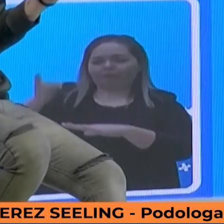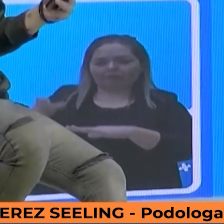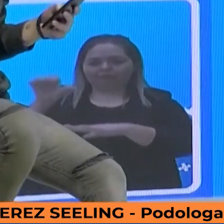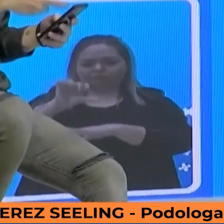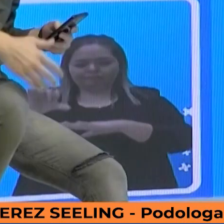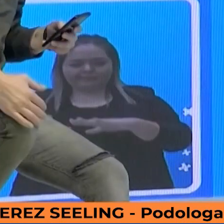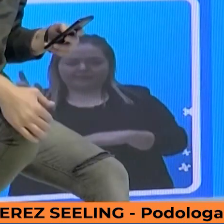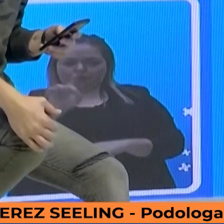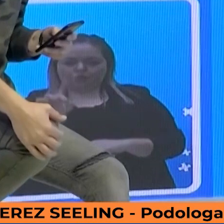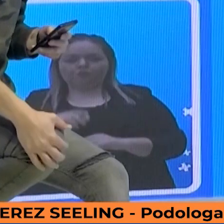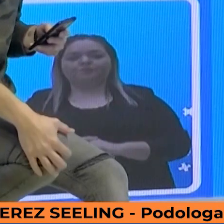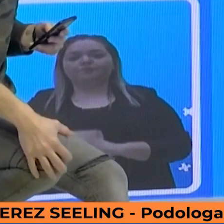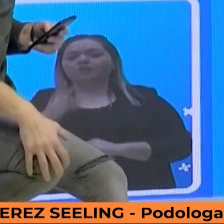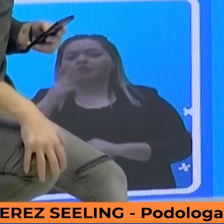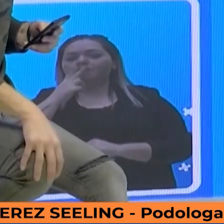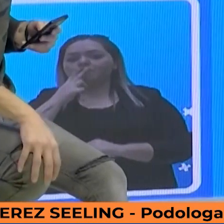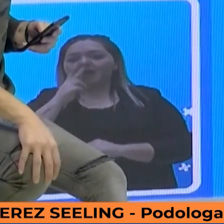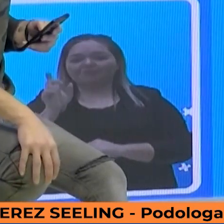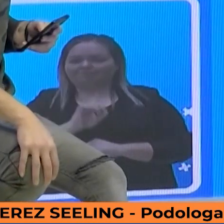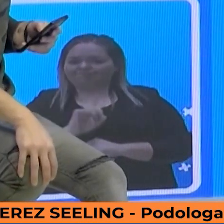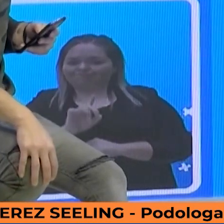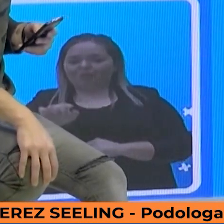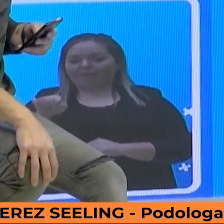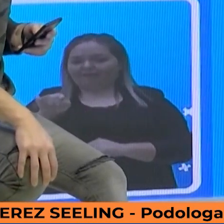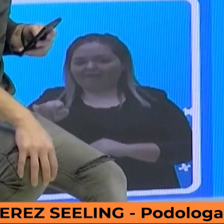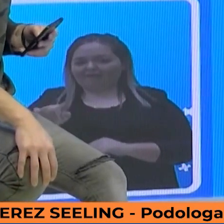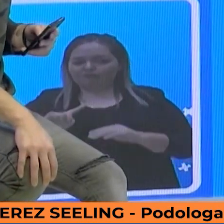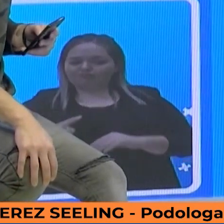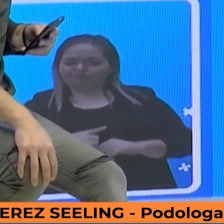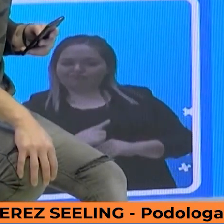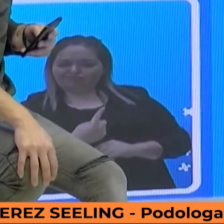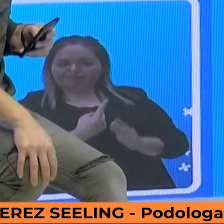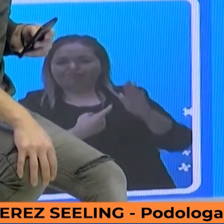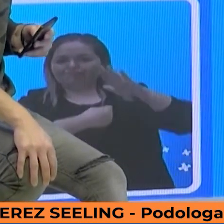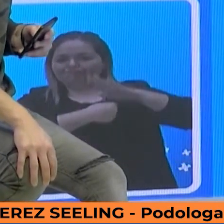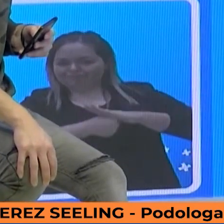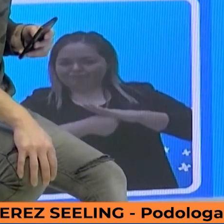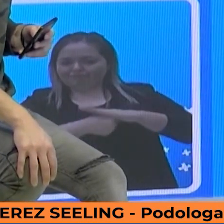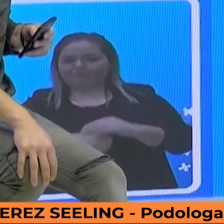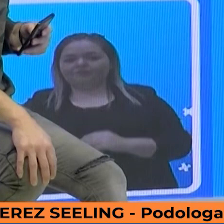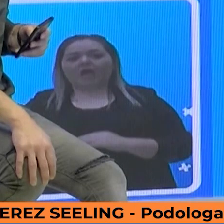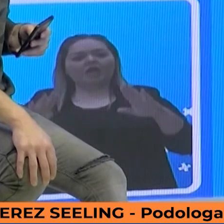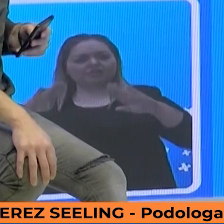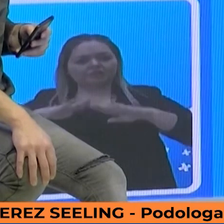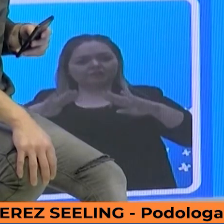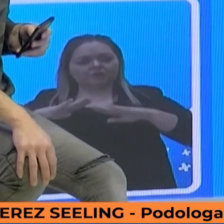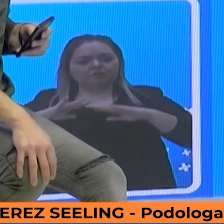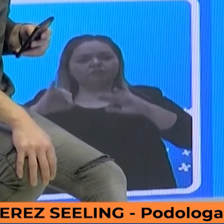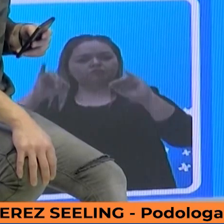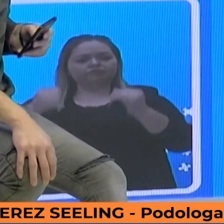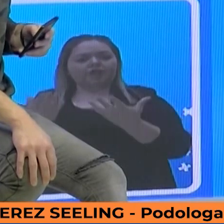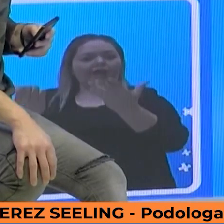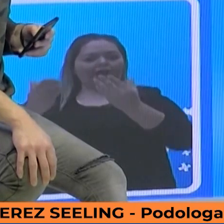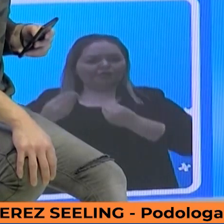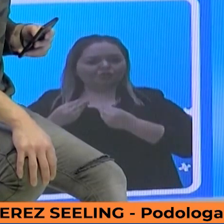con buena alimentación? Saber qué alimentos nos pueden subir la glucosa y qué alimentos no. Uh-huh. Eso, bueno, va a